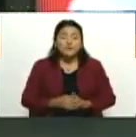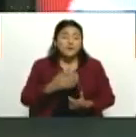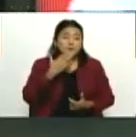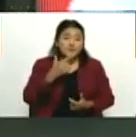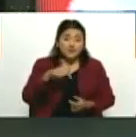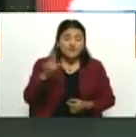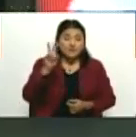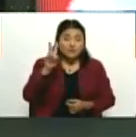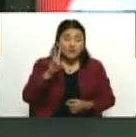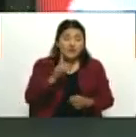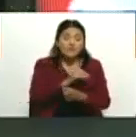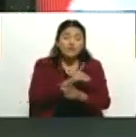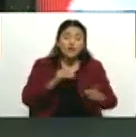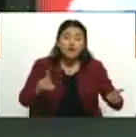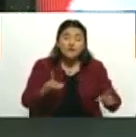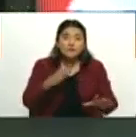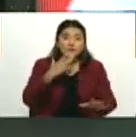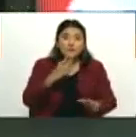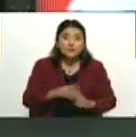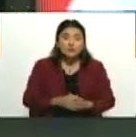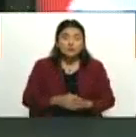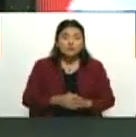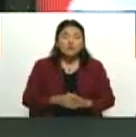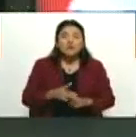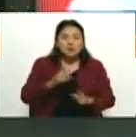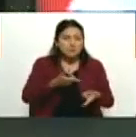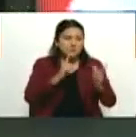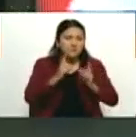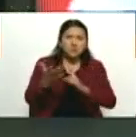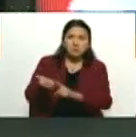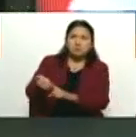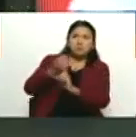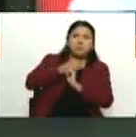sido que nosotros nos dejáramos tumbar